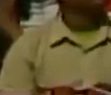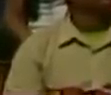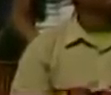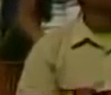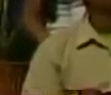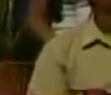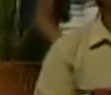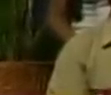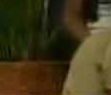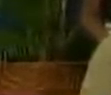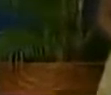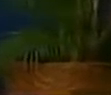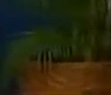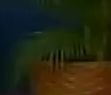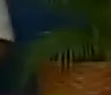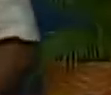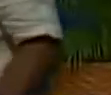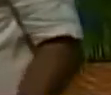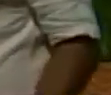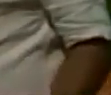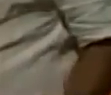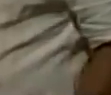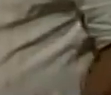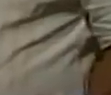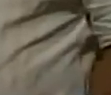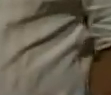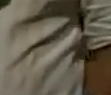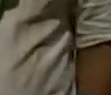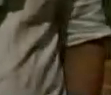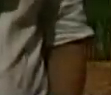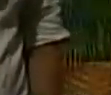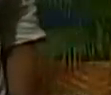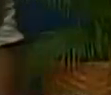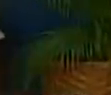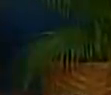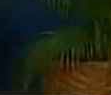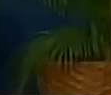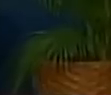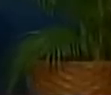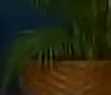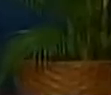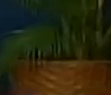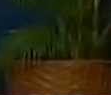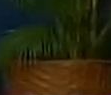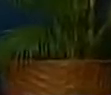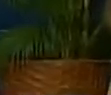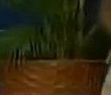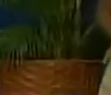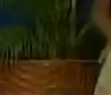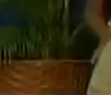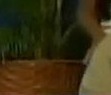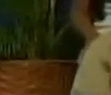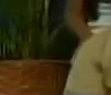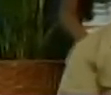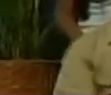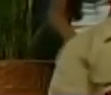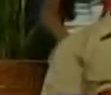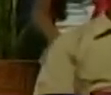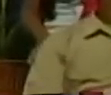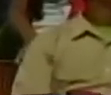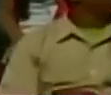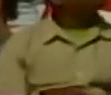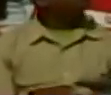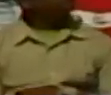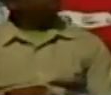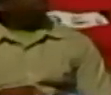haciendo. Tengamos confianza en lo que estamos haciendo. Y todas las líneas que se den, incorporémonos con entusiasmo. Incorporémonos